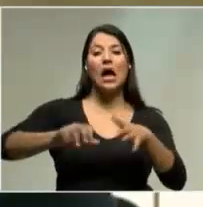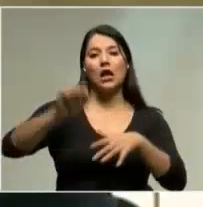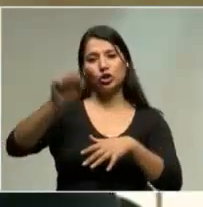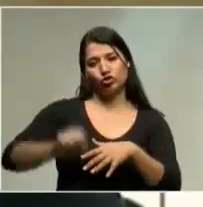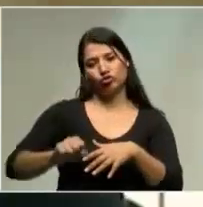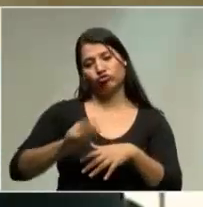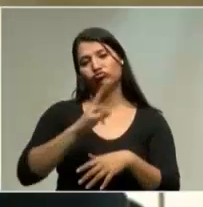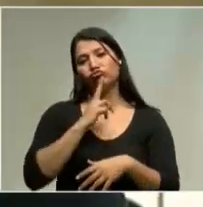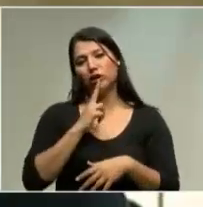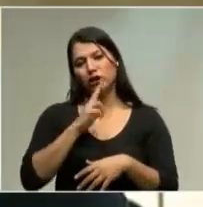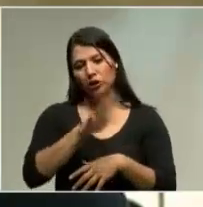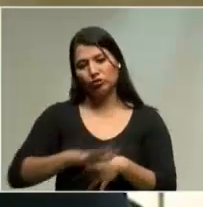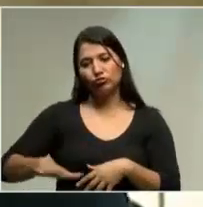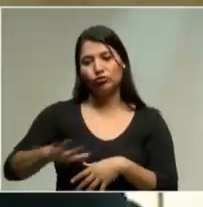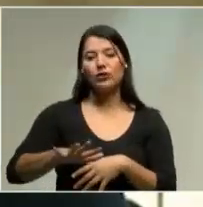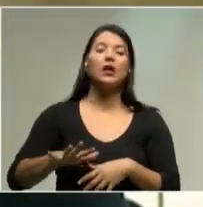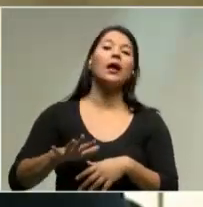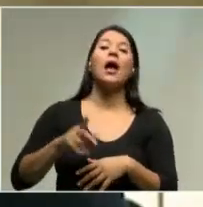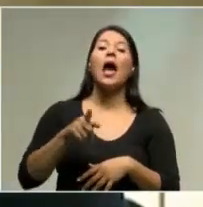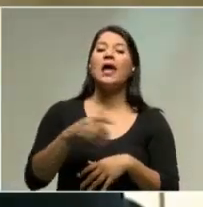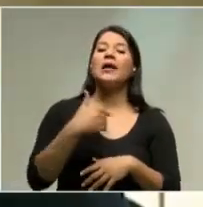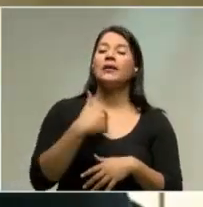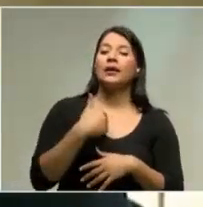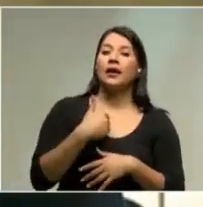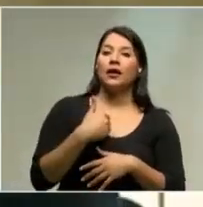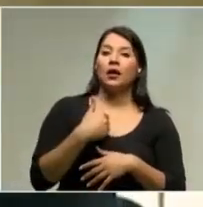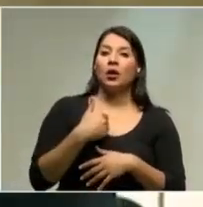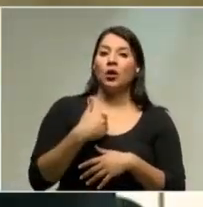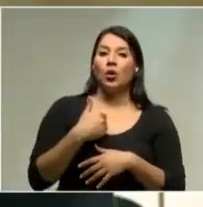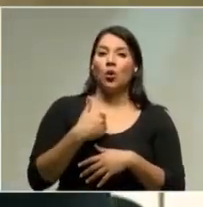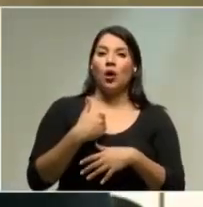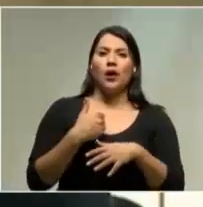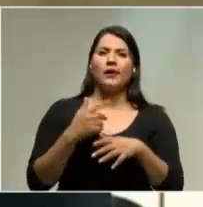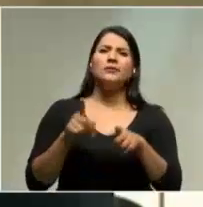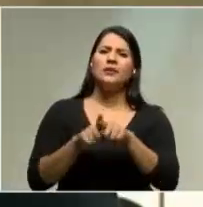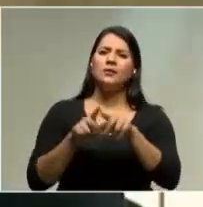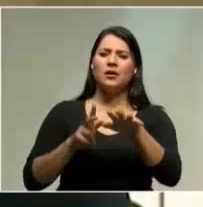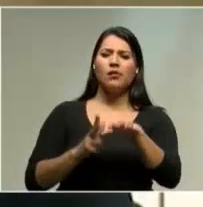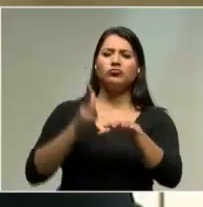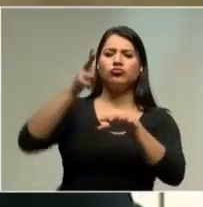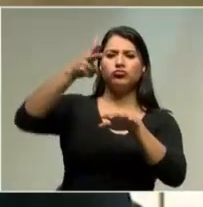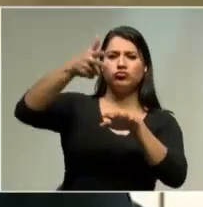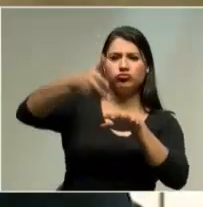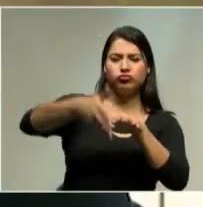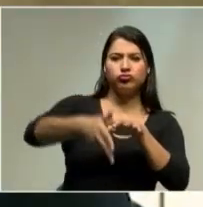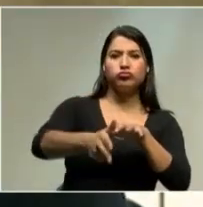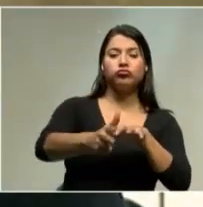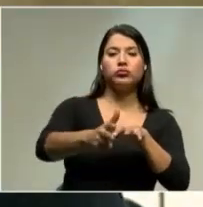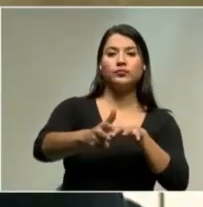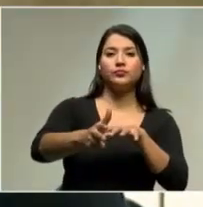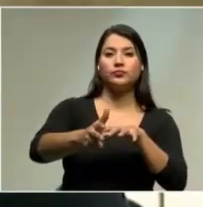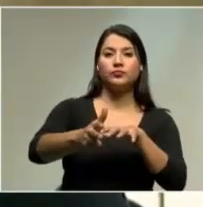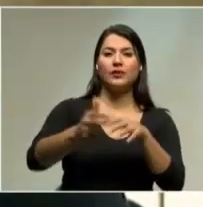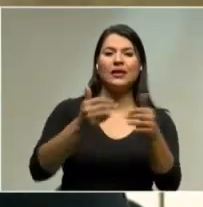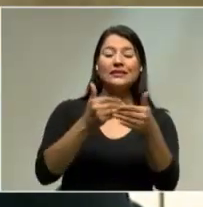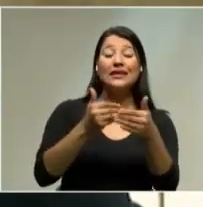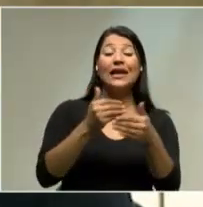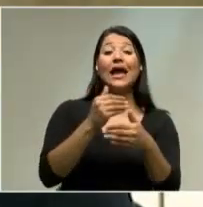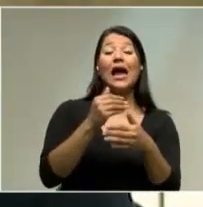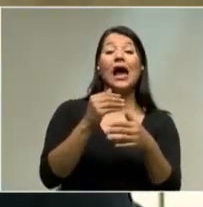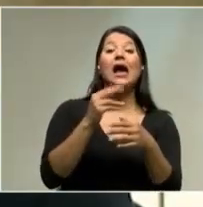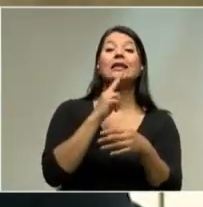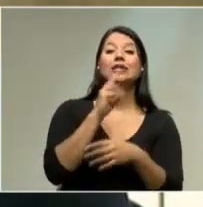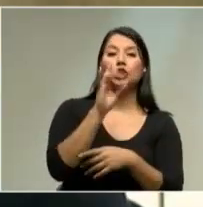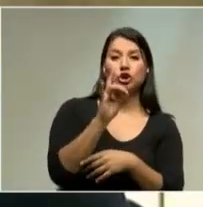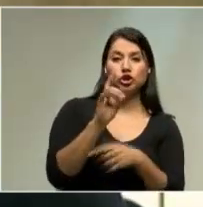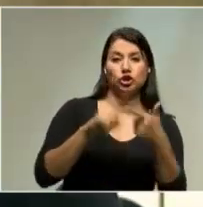llamamos Hatillos. Ahí vamos a tener una obra que pasa por encima de circunvalación acerca de Hatillo 8,